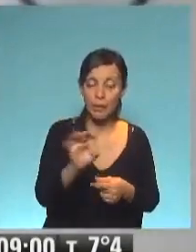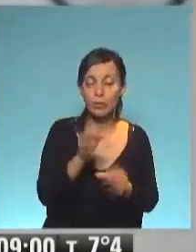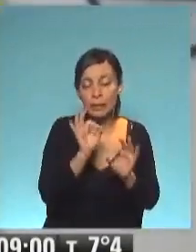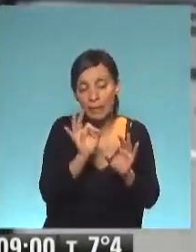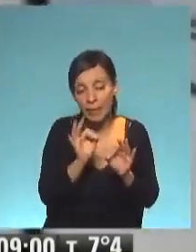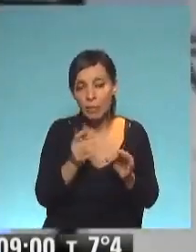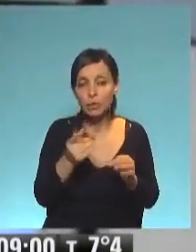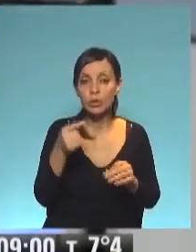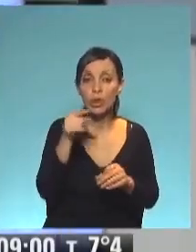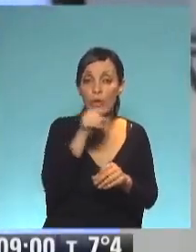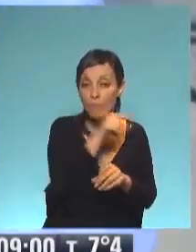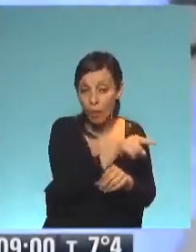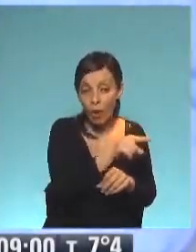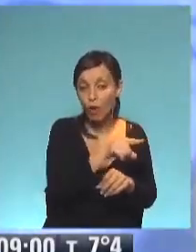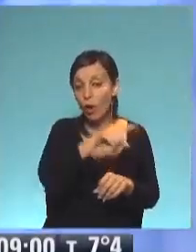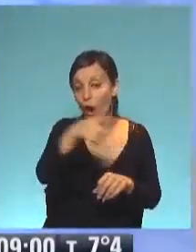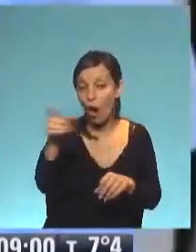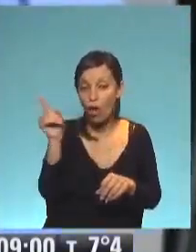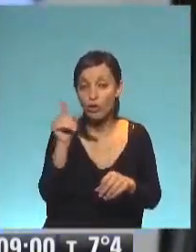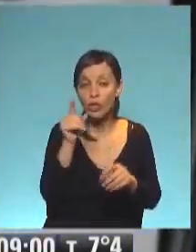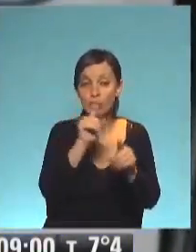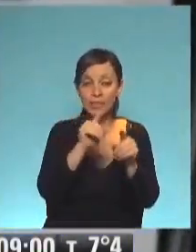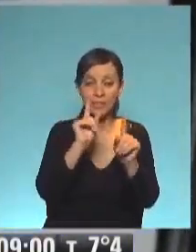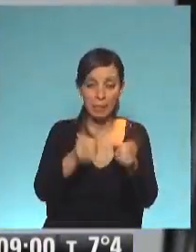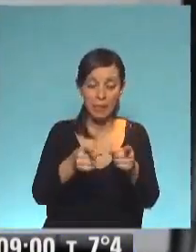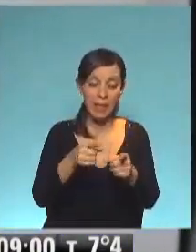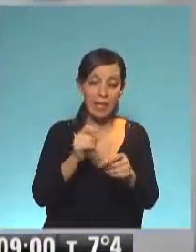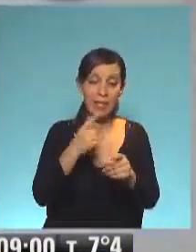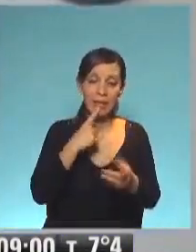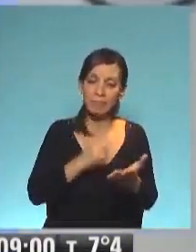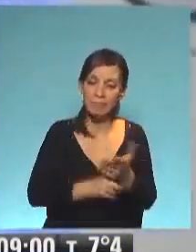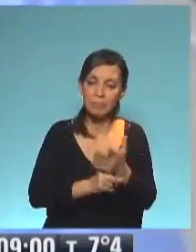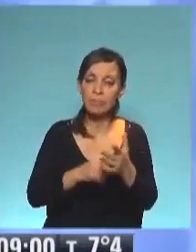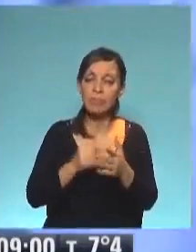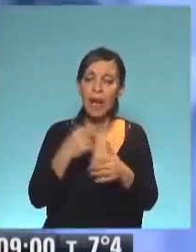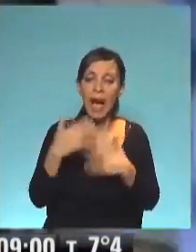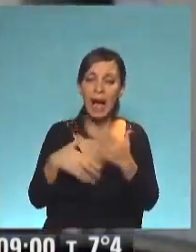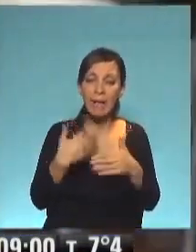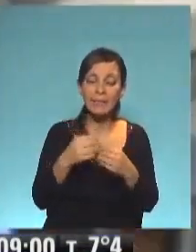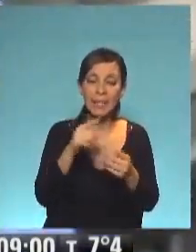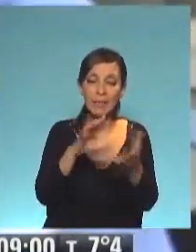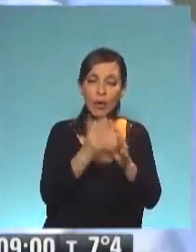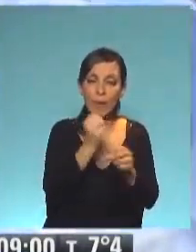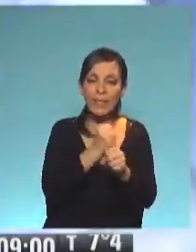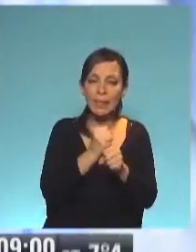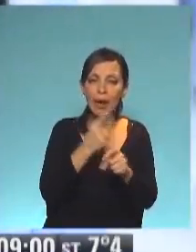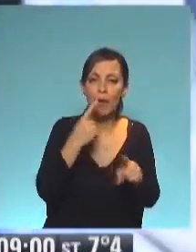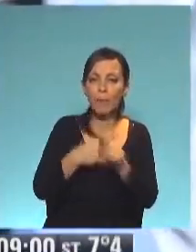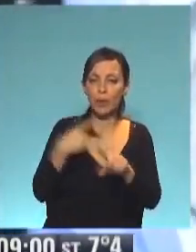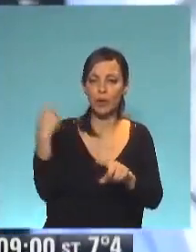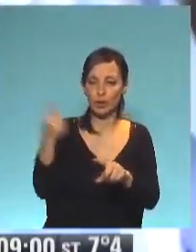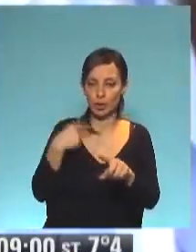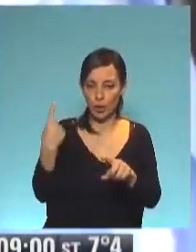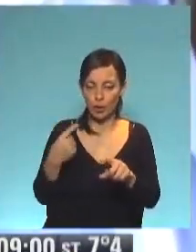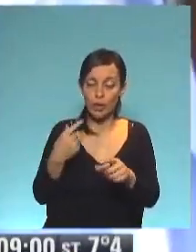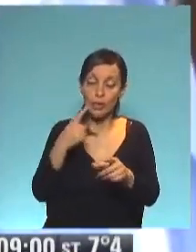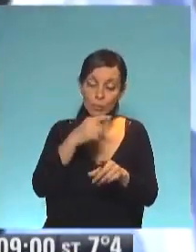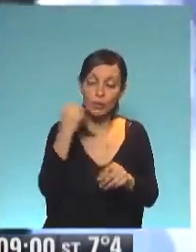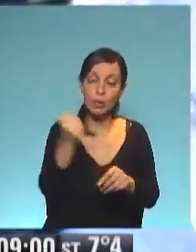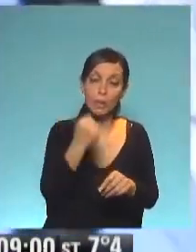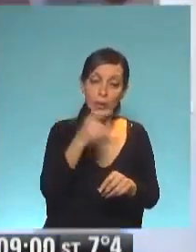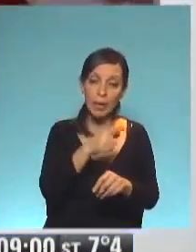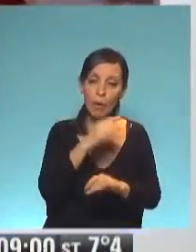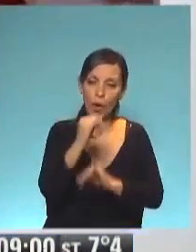como todos los otros trabajadores e investigadores, están decididos a avanzar y hacer este trabajo por todos nosotros y es muy importante que los puedas contar en